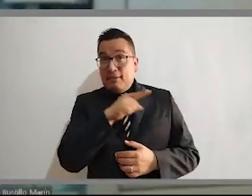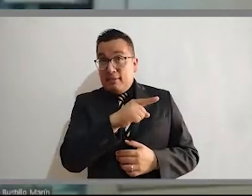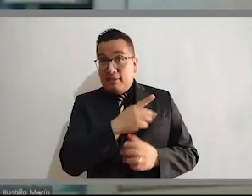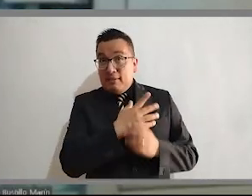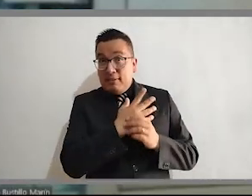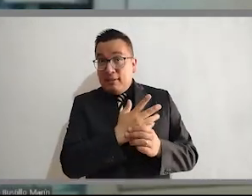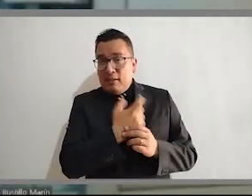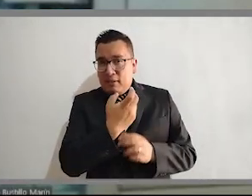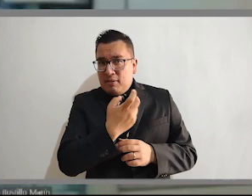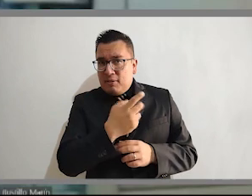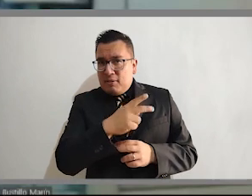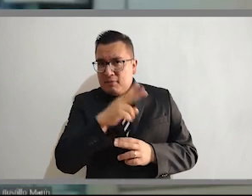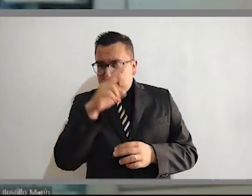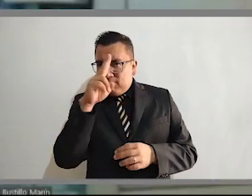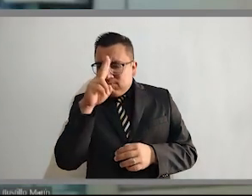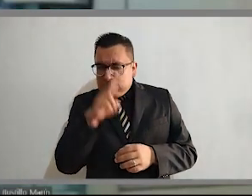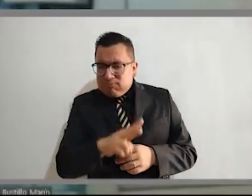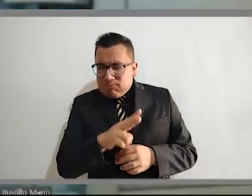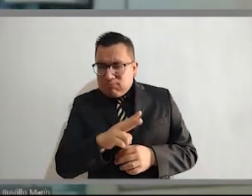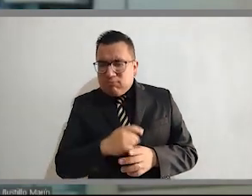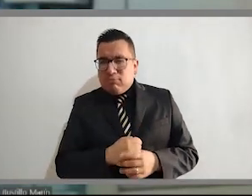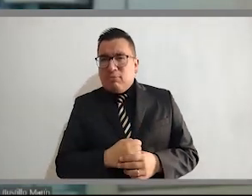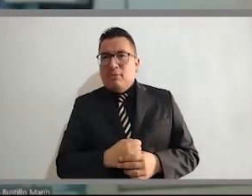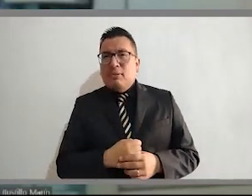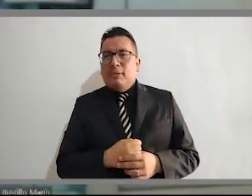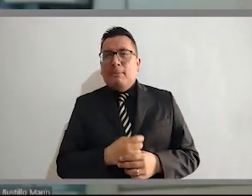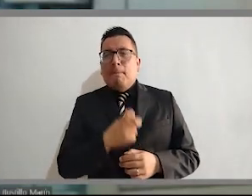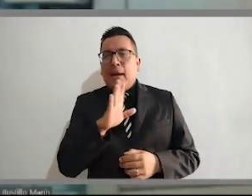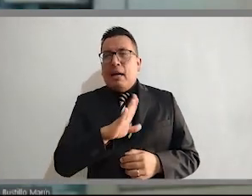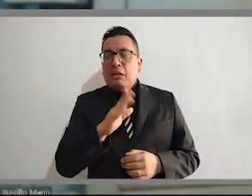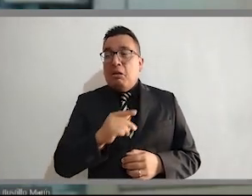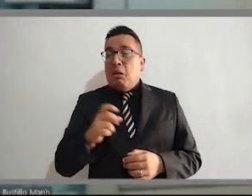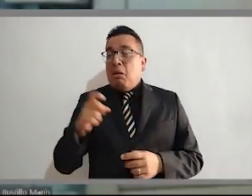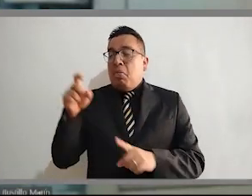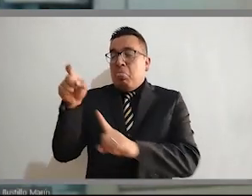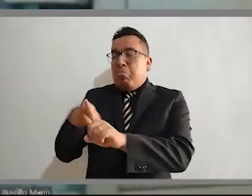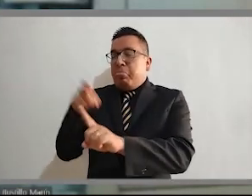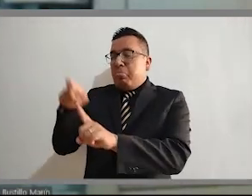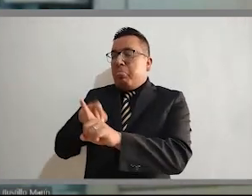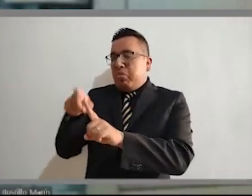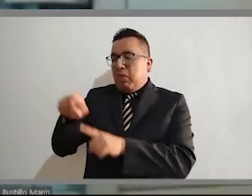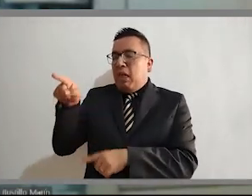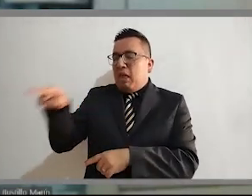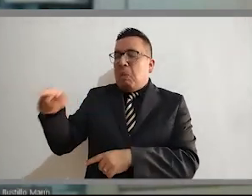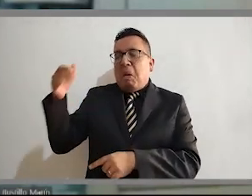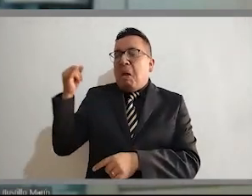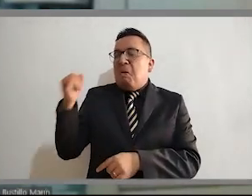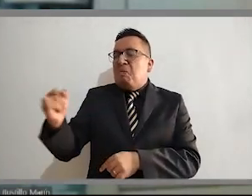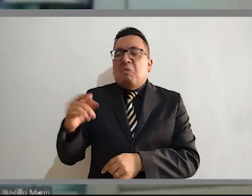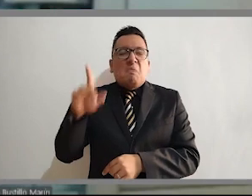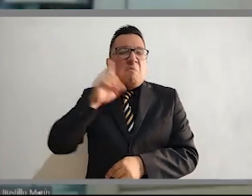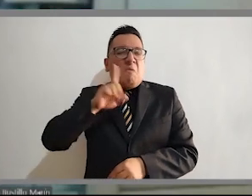diciendo realmente está transmitiendo ese estereotipo cargado de